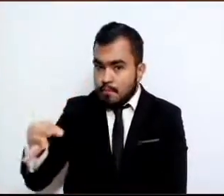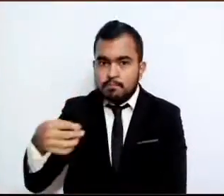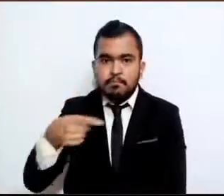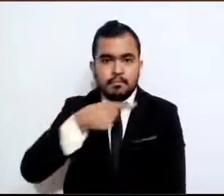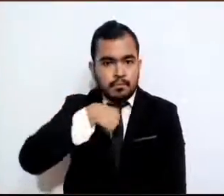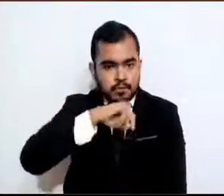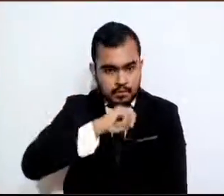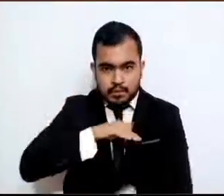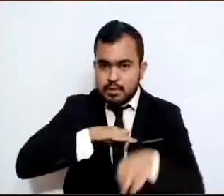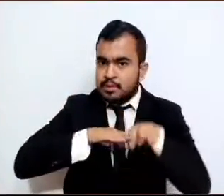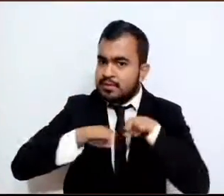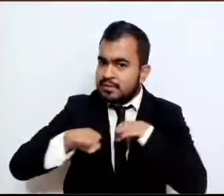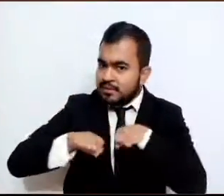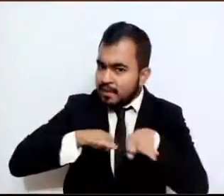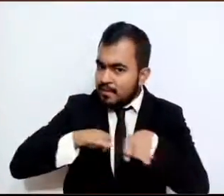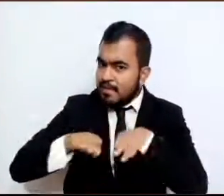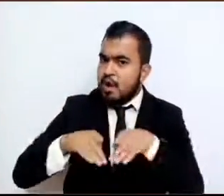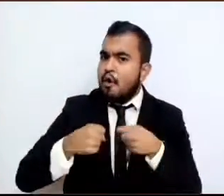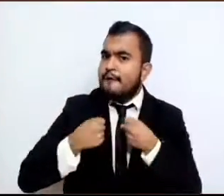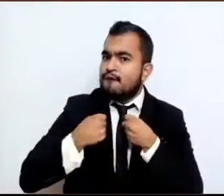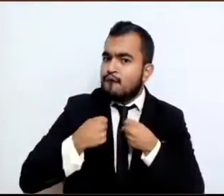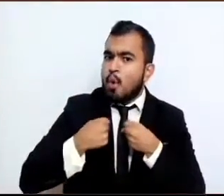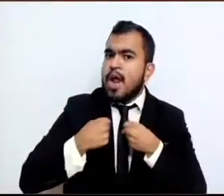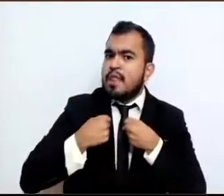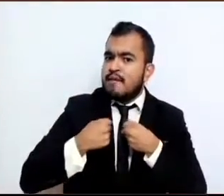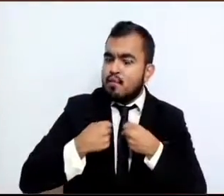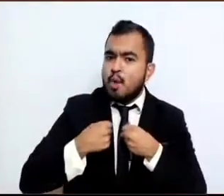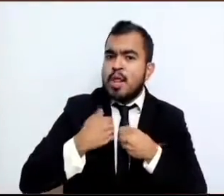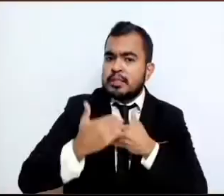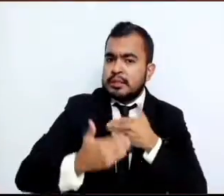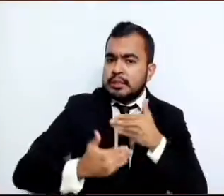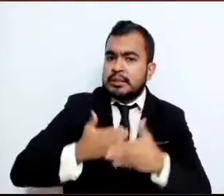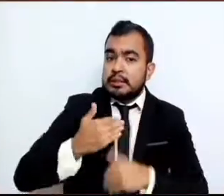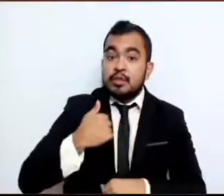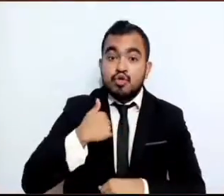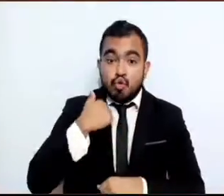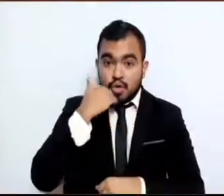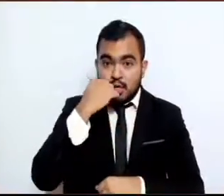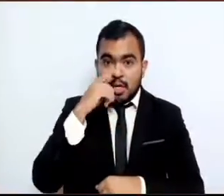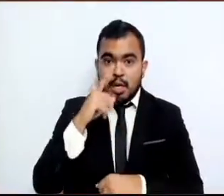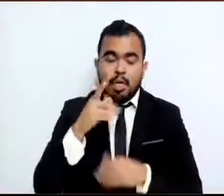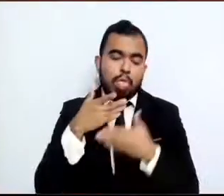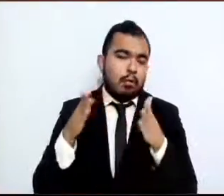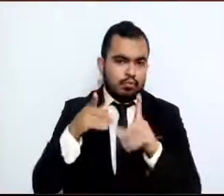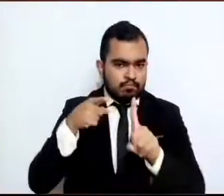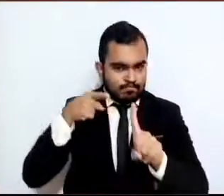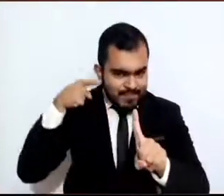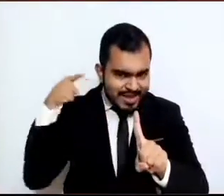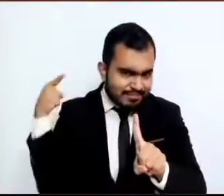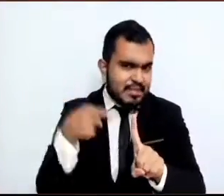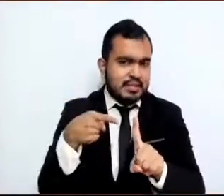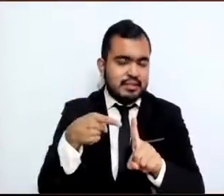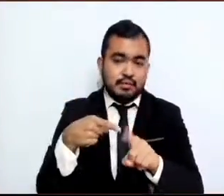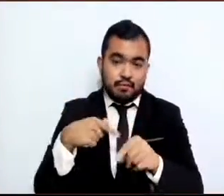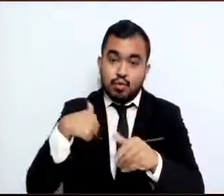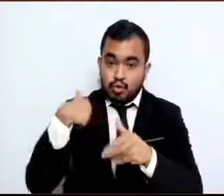trabajando fuertemente y que seremos más específicos en próximas ocasiones.